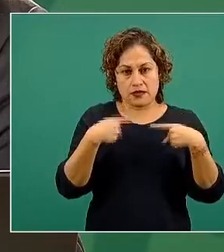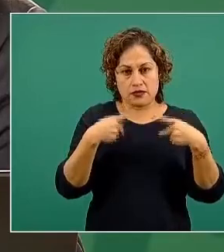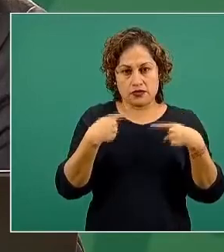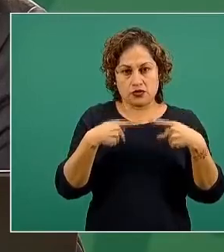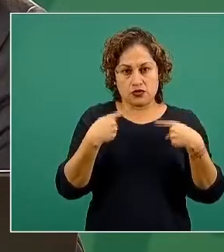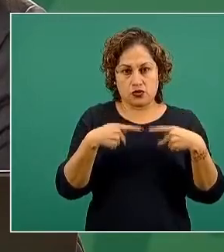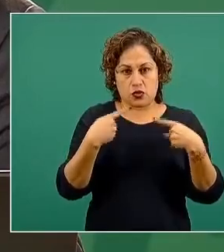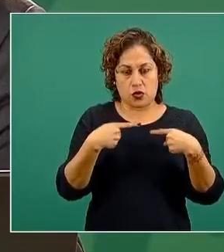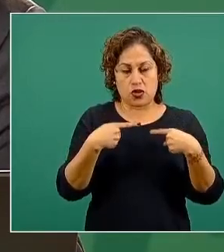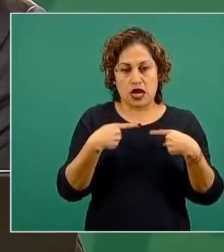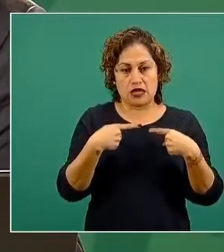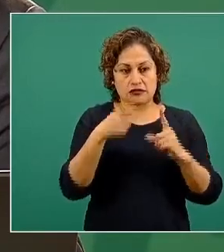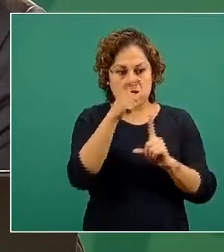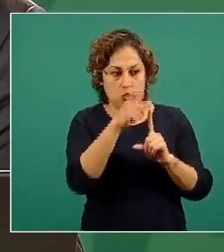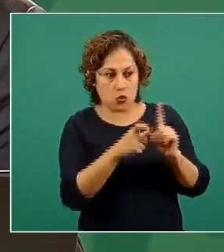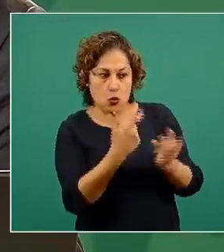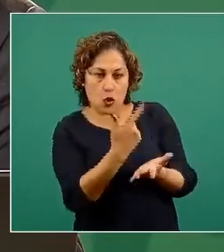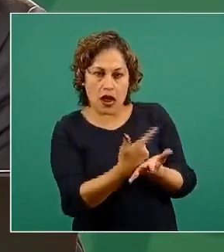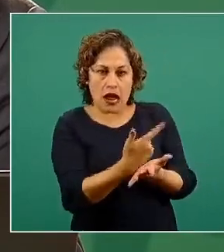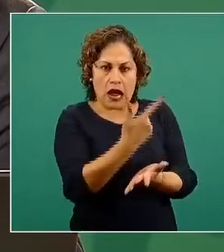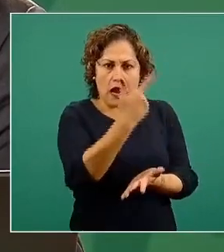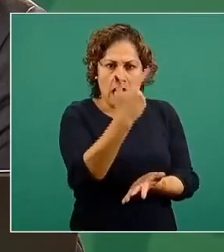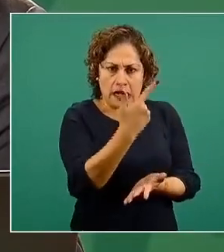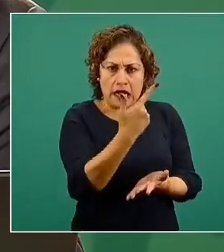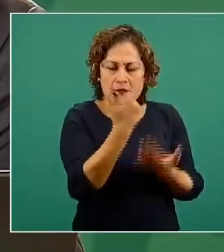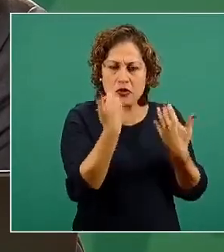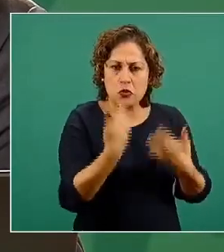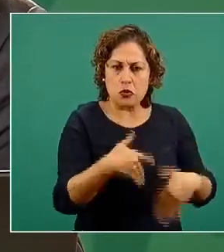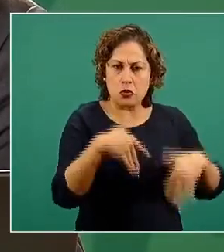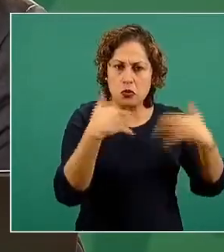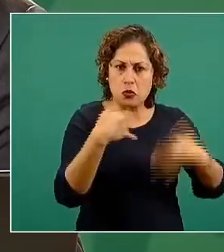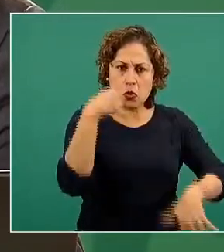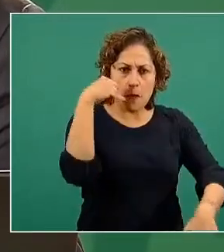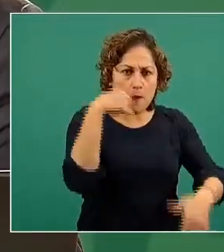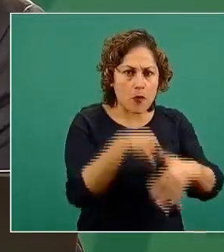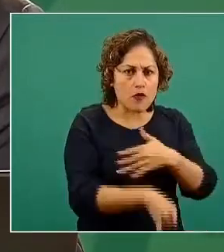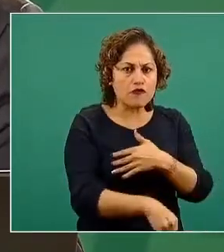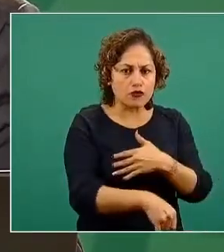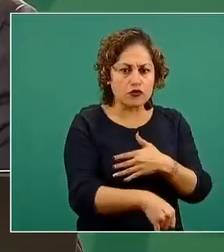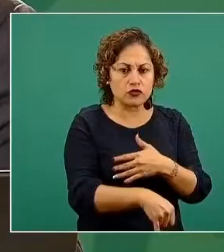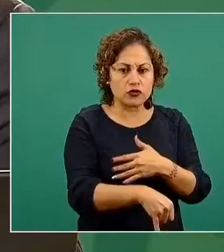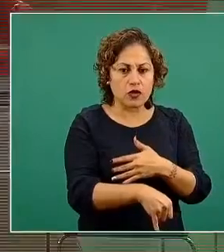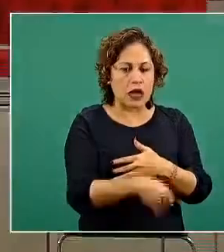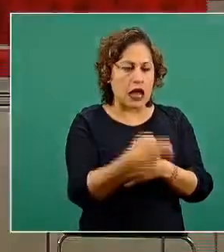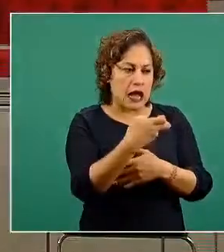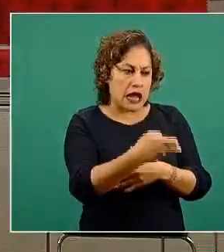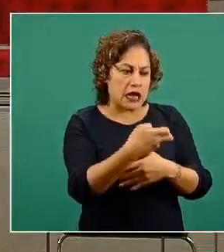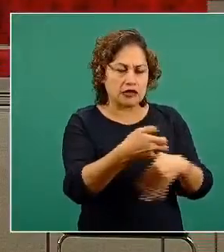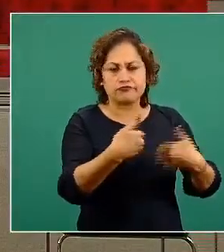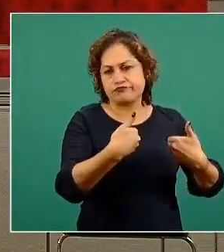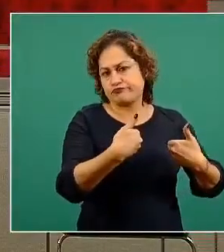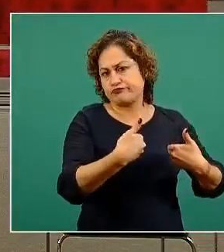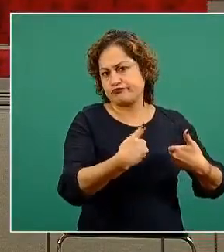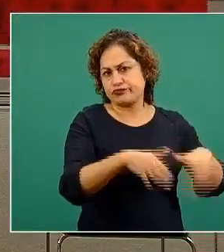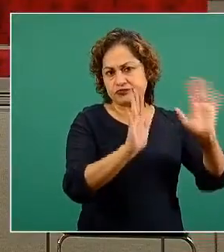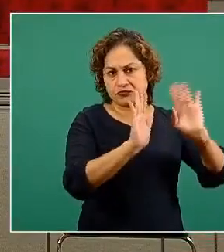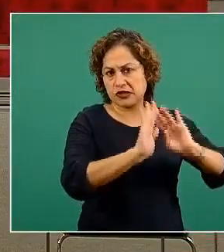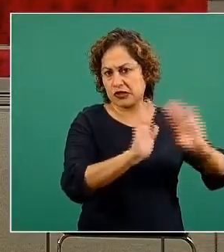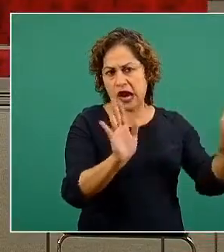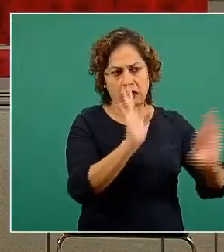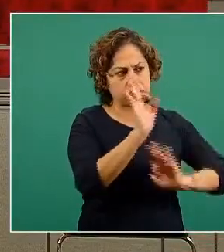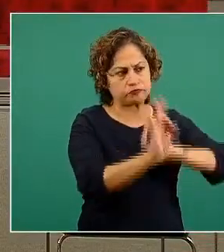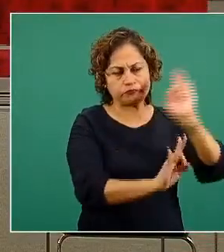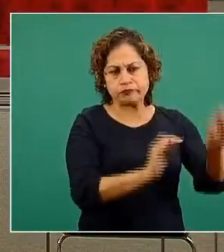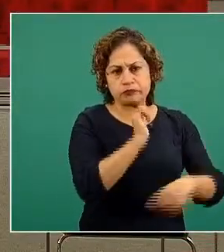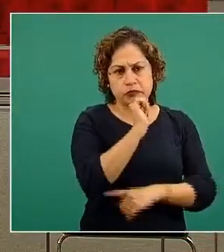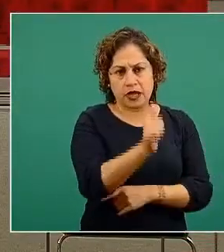de muy gravedad, de una gravedad muy importante, ya no se le ofrecía ningún tipo de tratamiento. Y